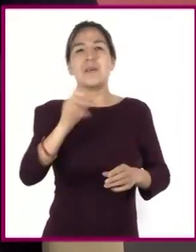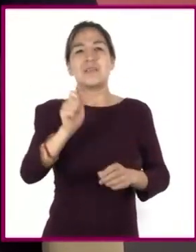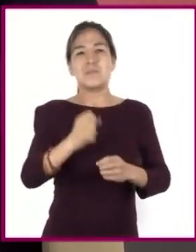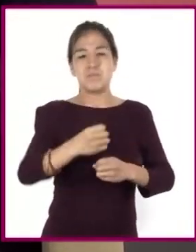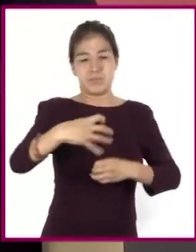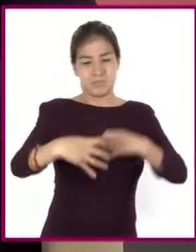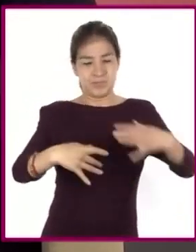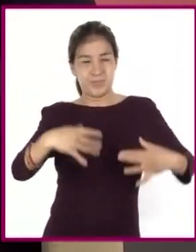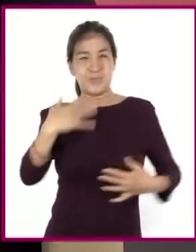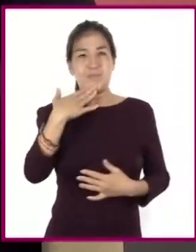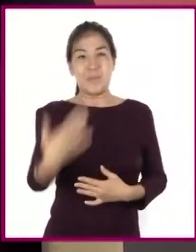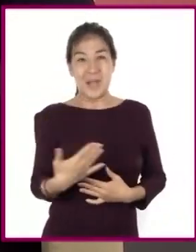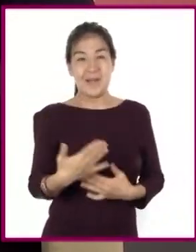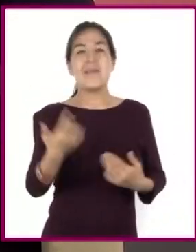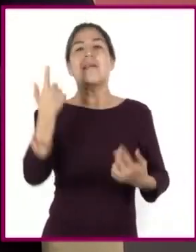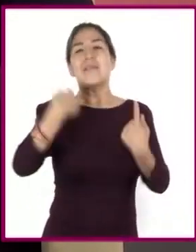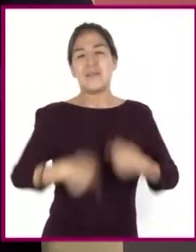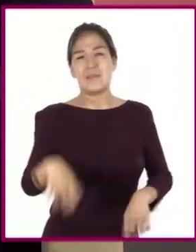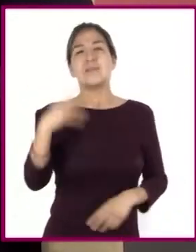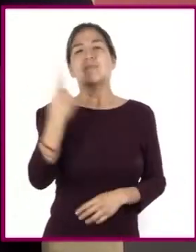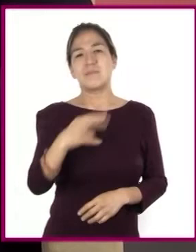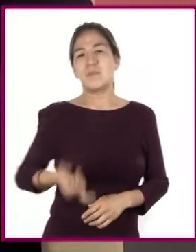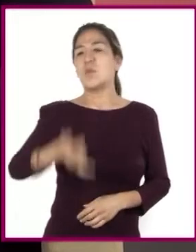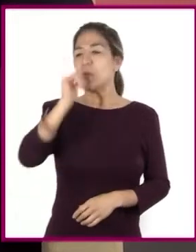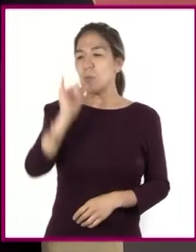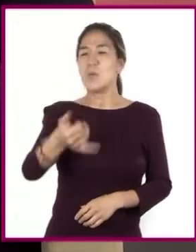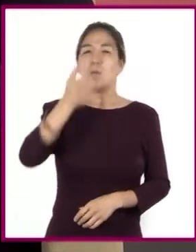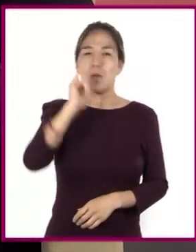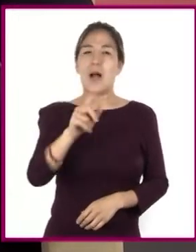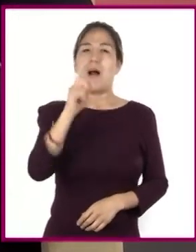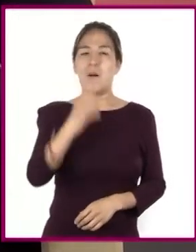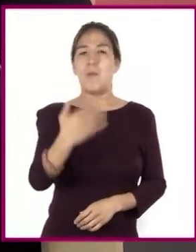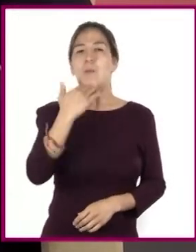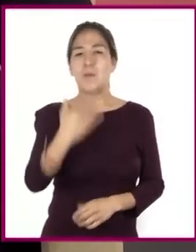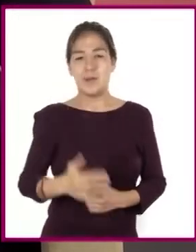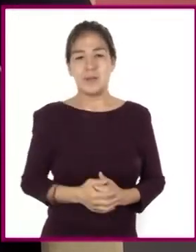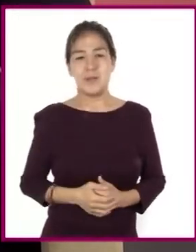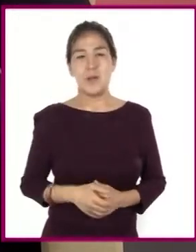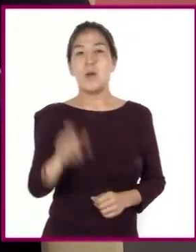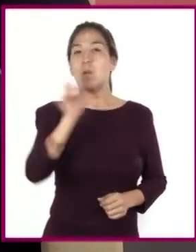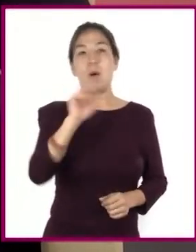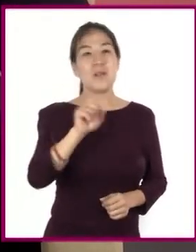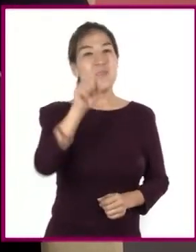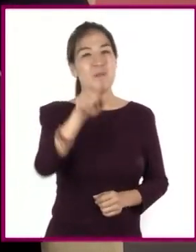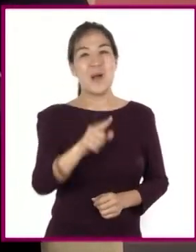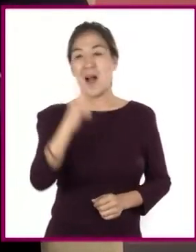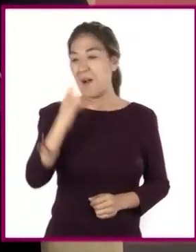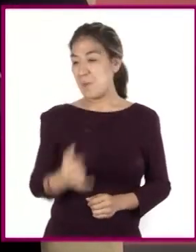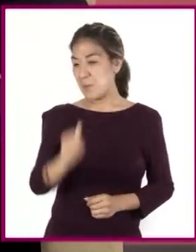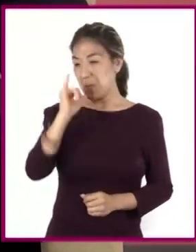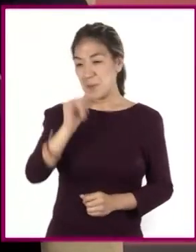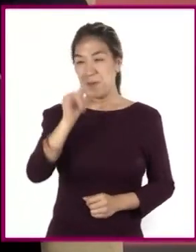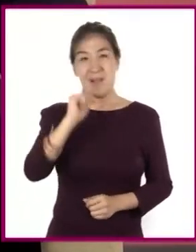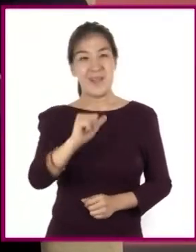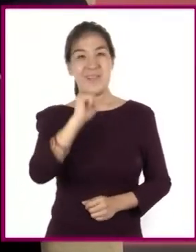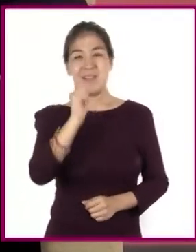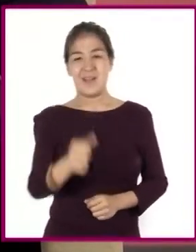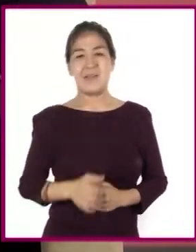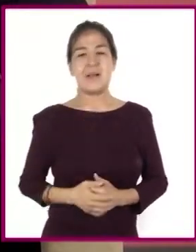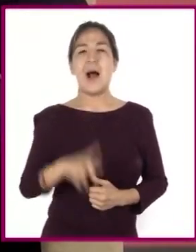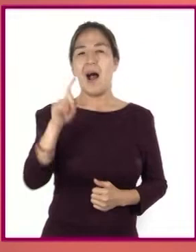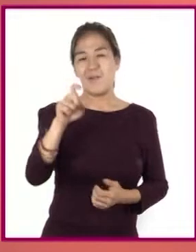manera saludable, pues tener un estado de hidratación adecuado. Cuando no consumimos agua potable,